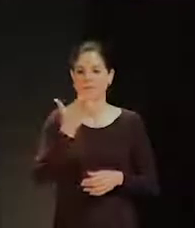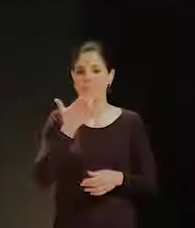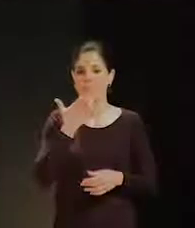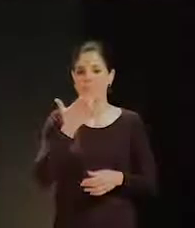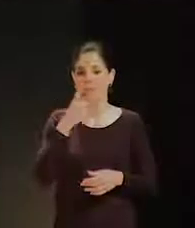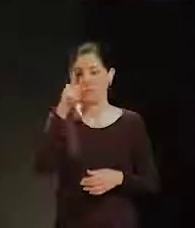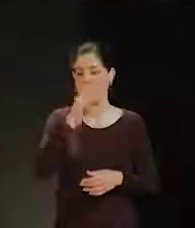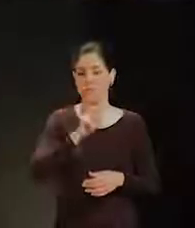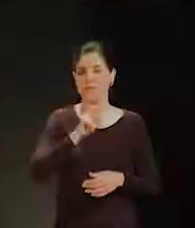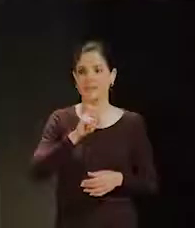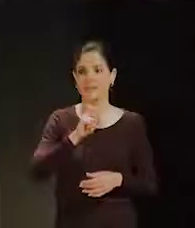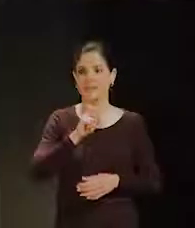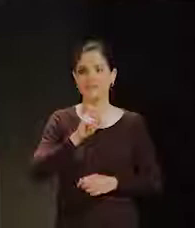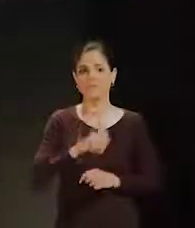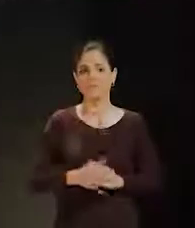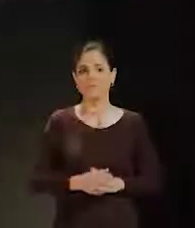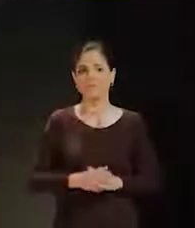en el año